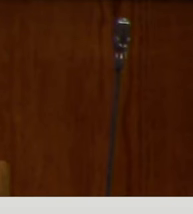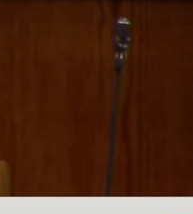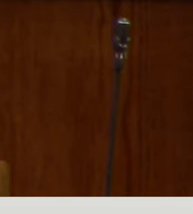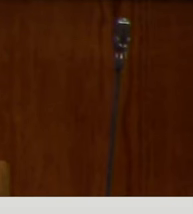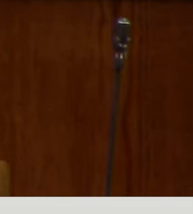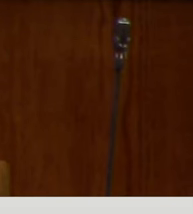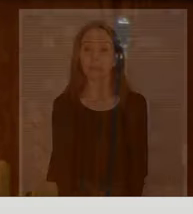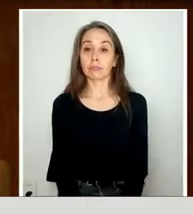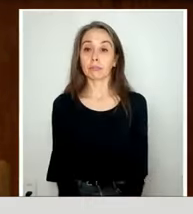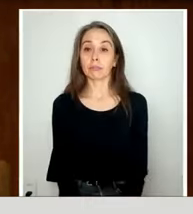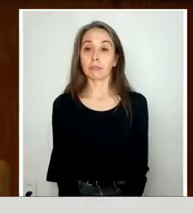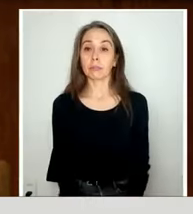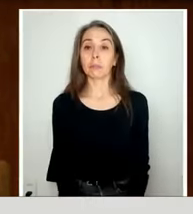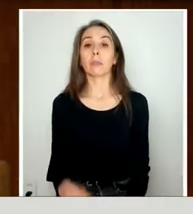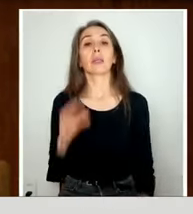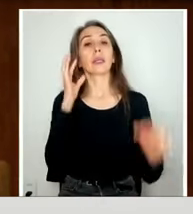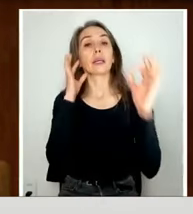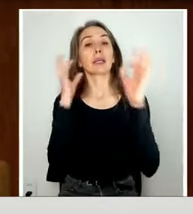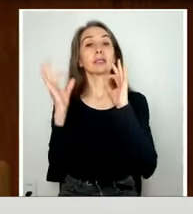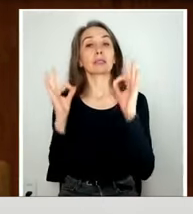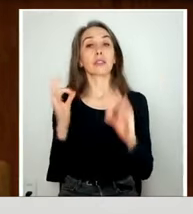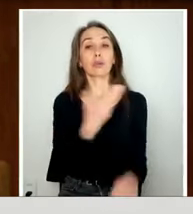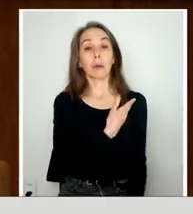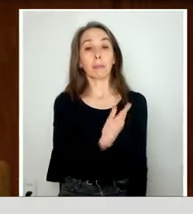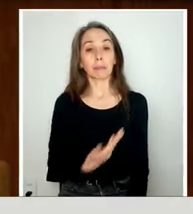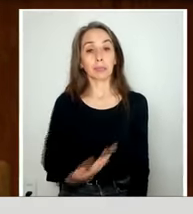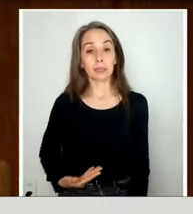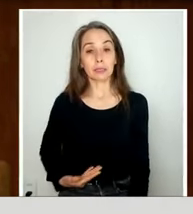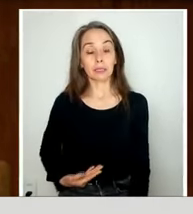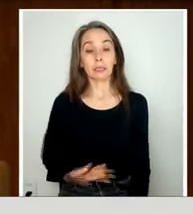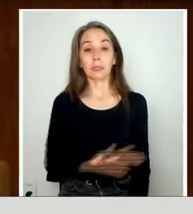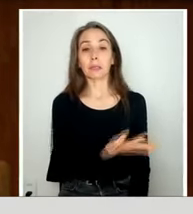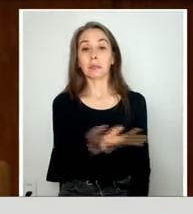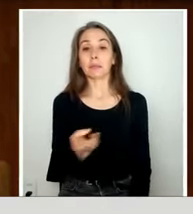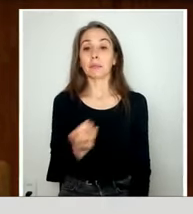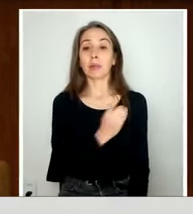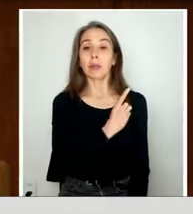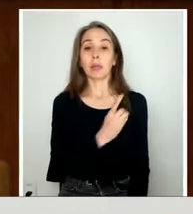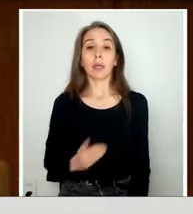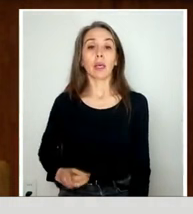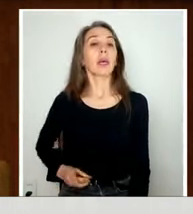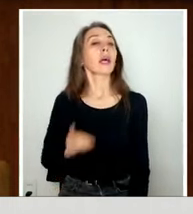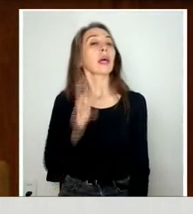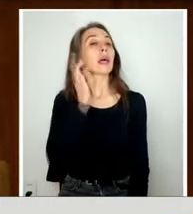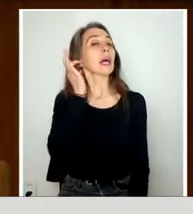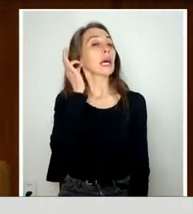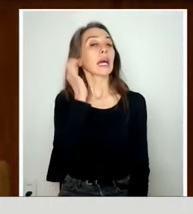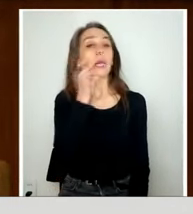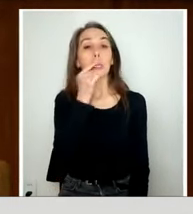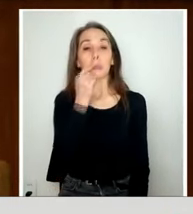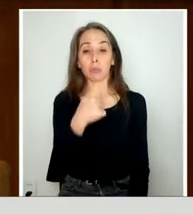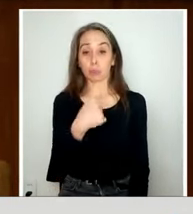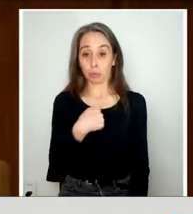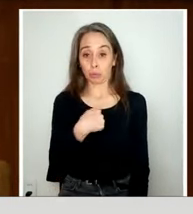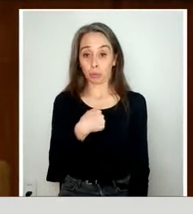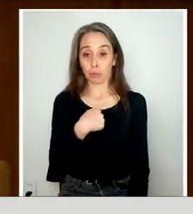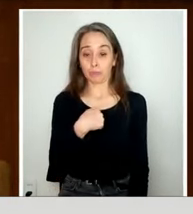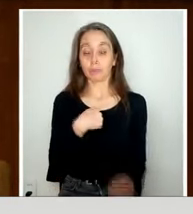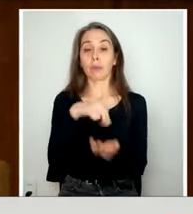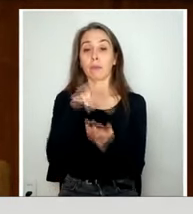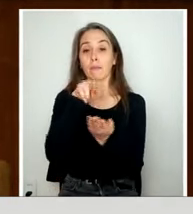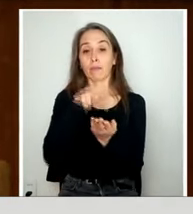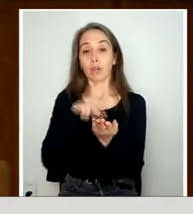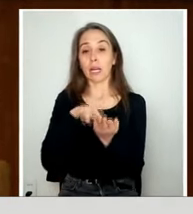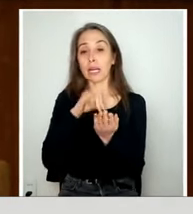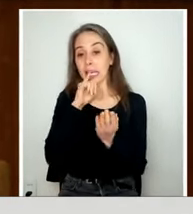señora presidenta honorables diputadas y diputados me corresponde rendir el informe sobre el